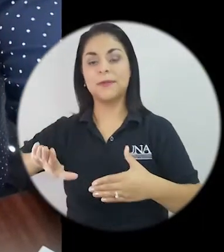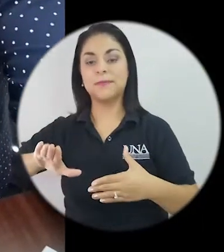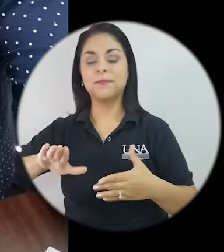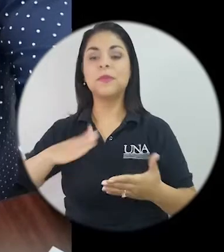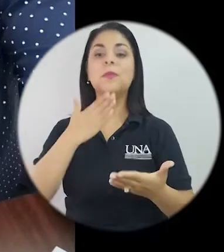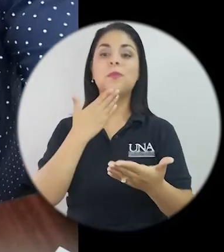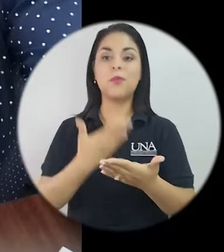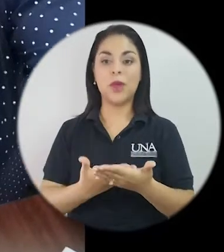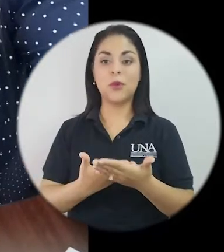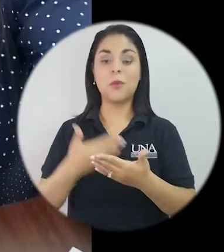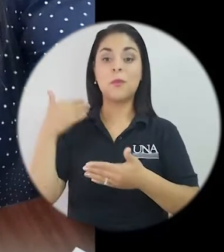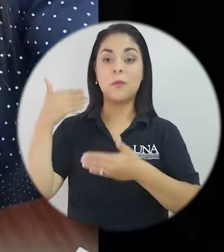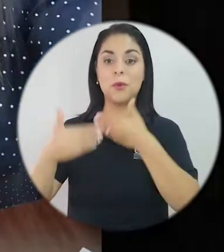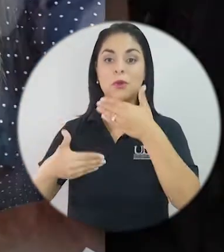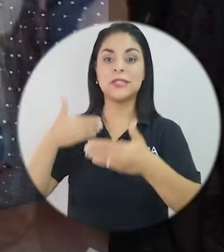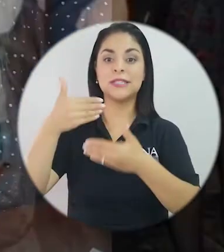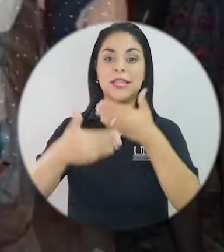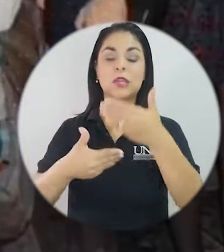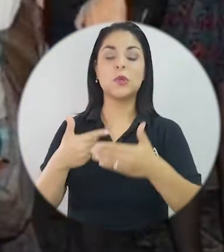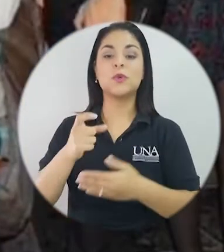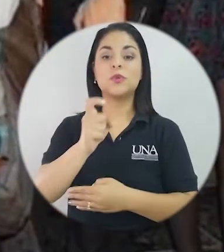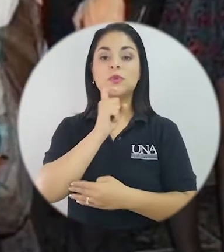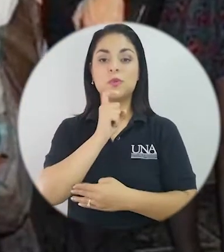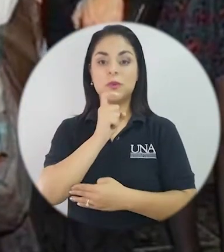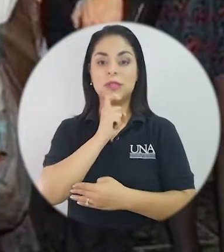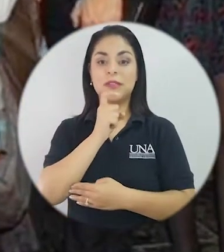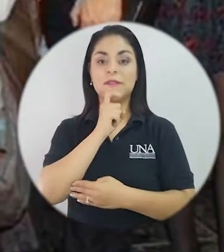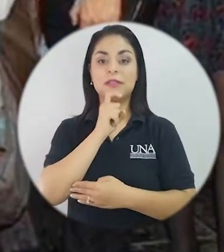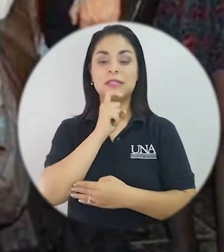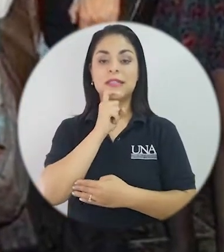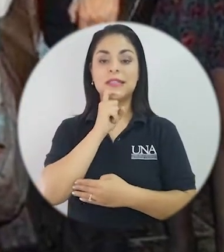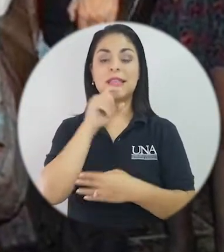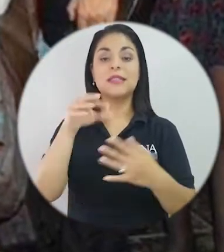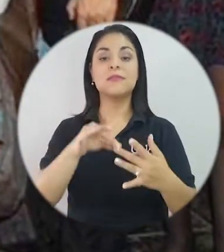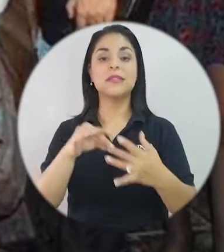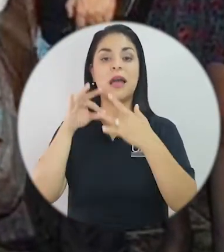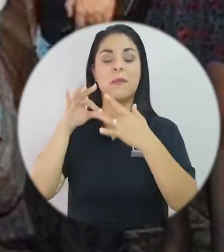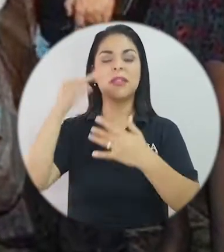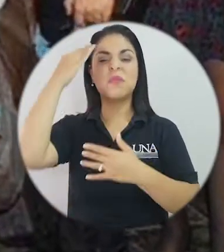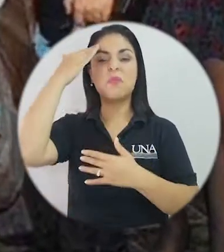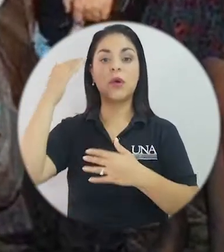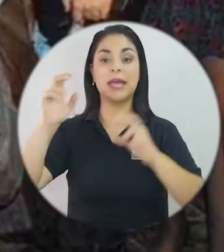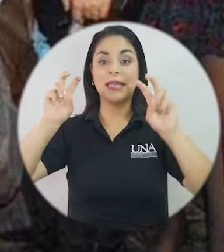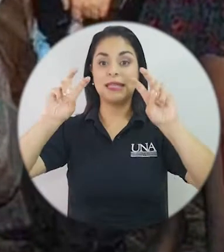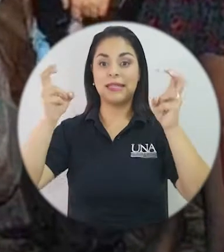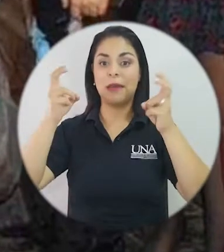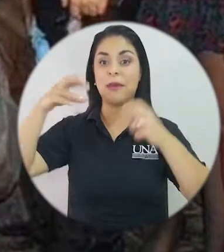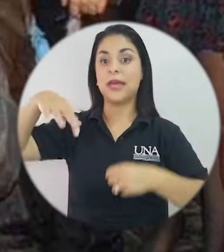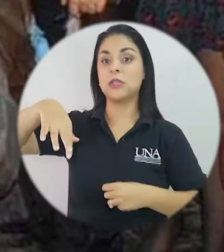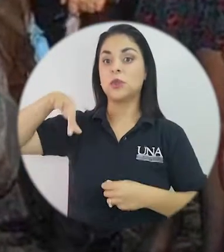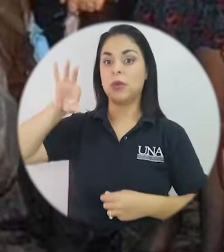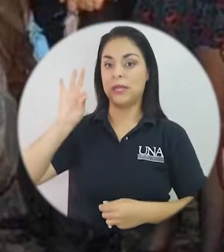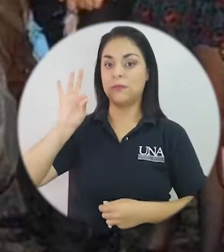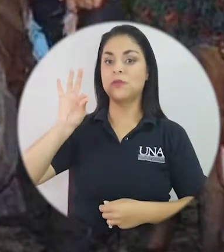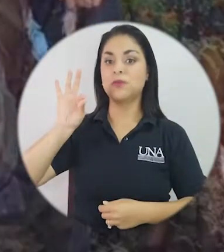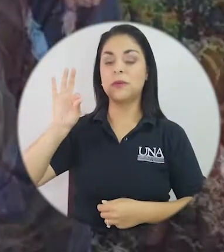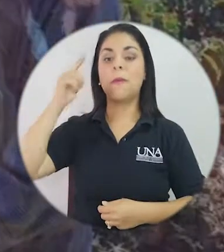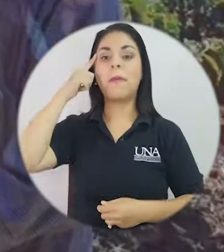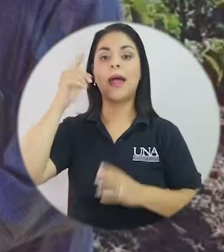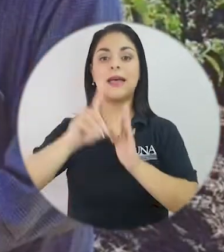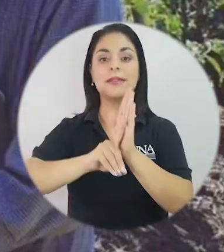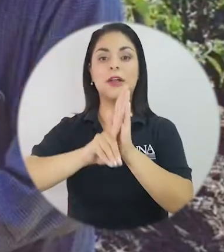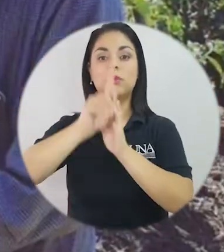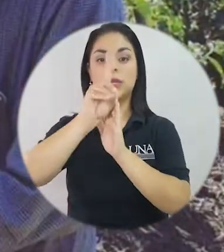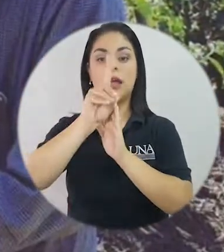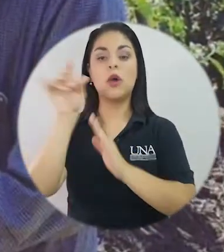asociado por esa parte. Bueno, fue un proceso bastante difícil, ¿verdad? Principalmente por el tema que